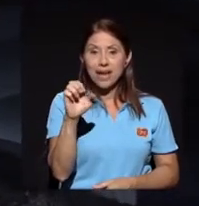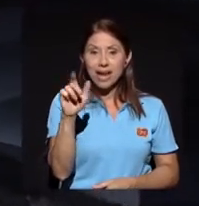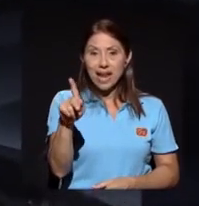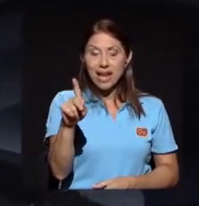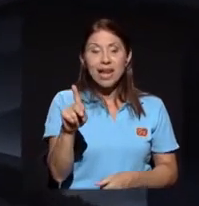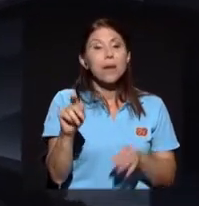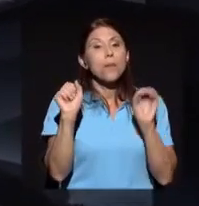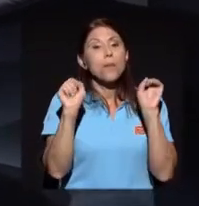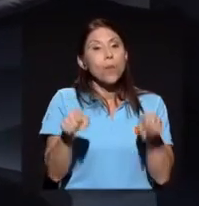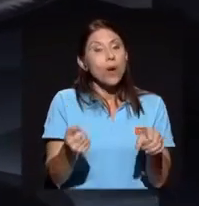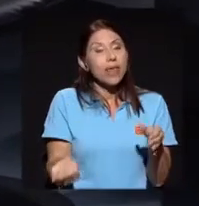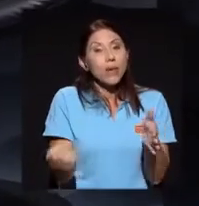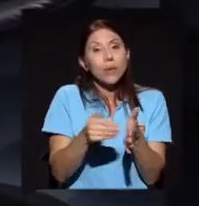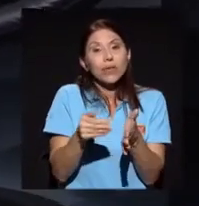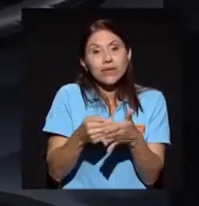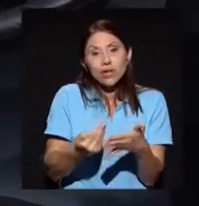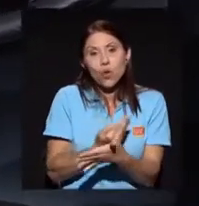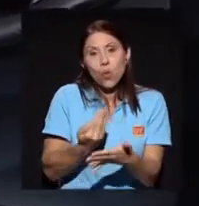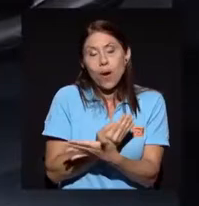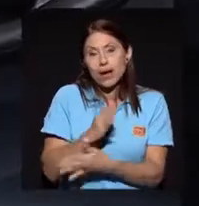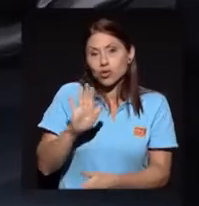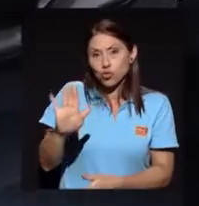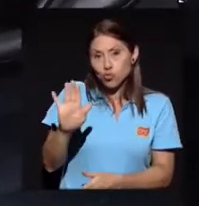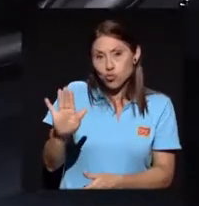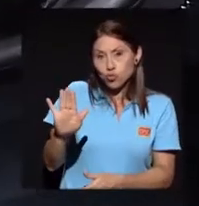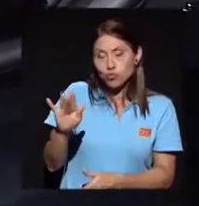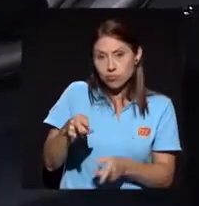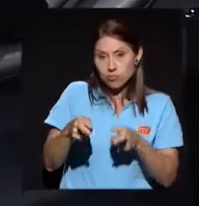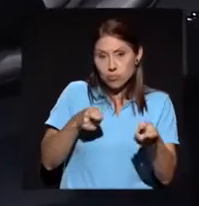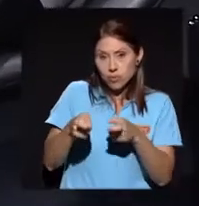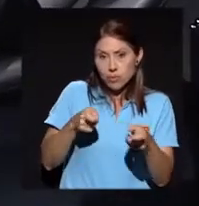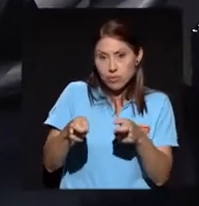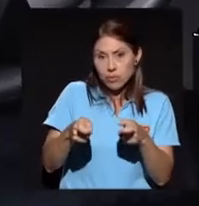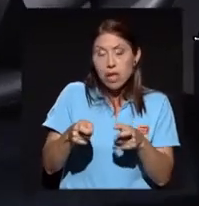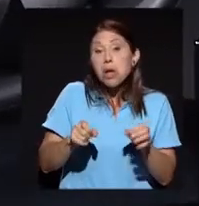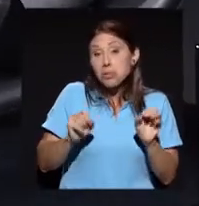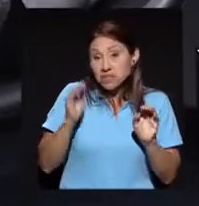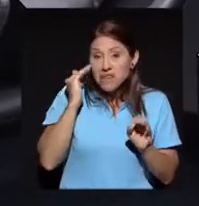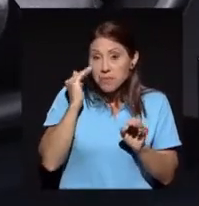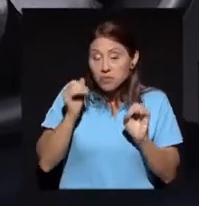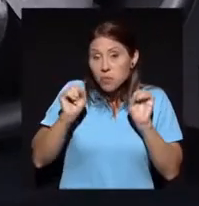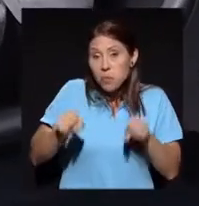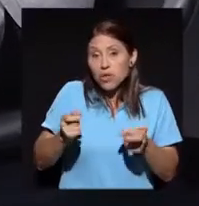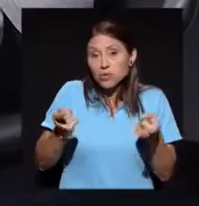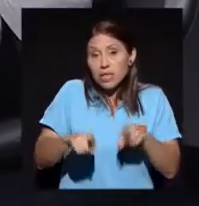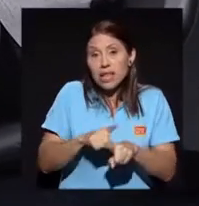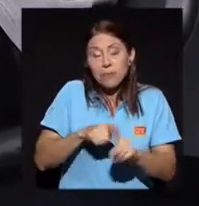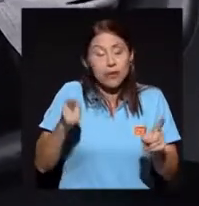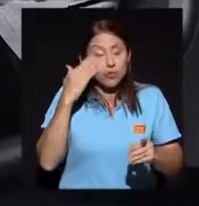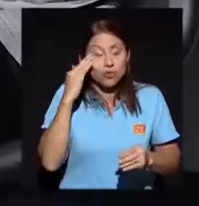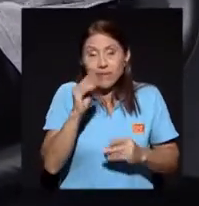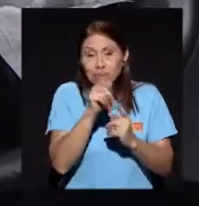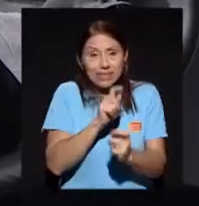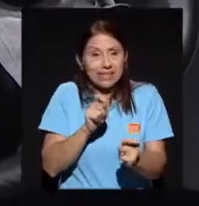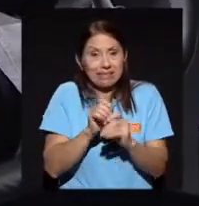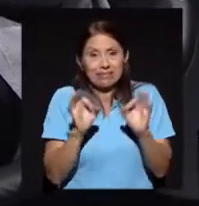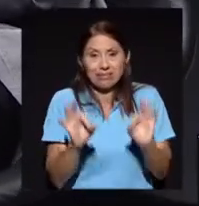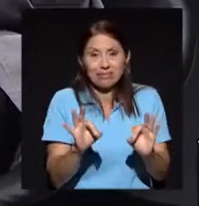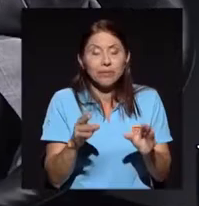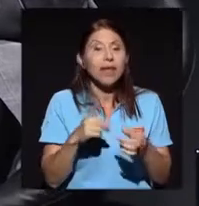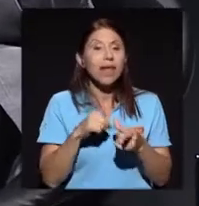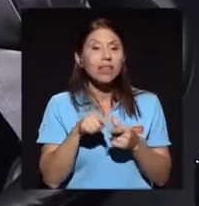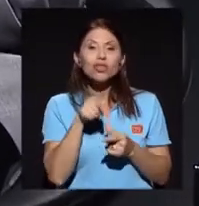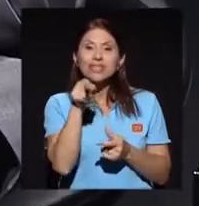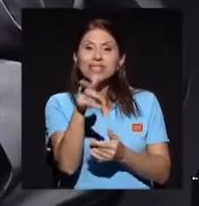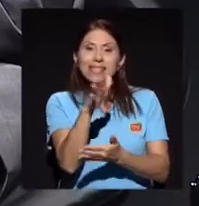pareciera que va a ser pero sabemos que pueden suceder cosas diferentes entonces ese eje franco-alemán que ha sido